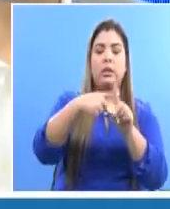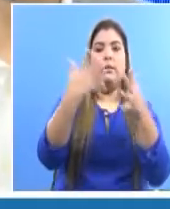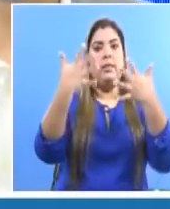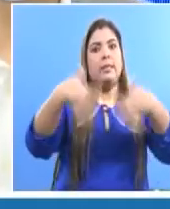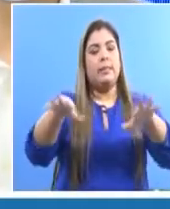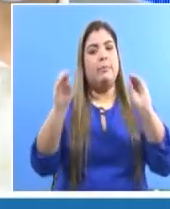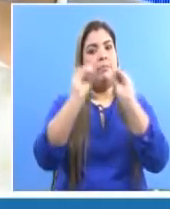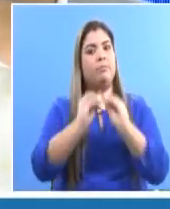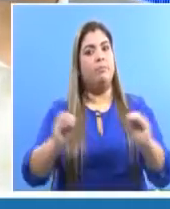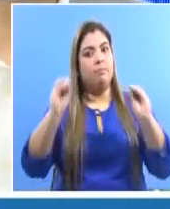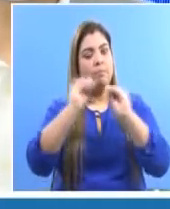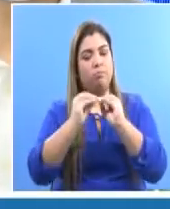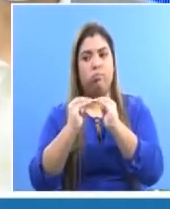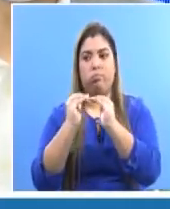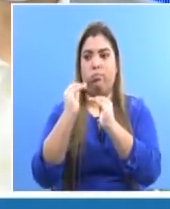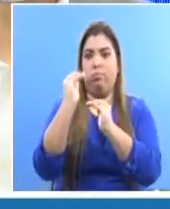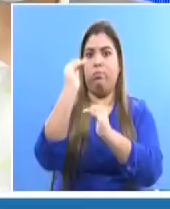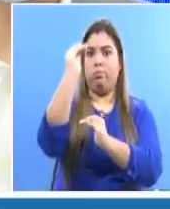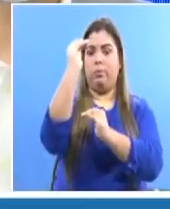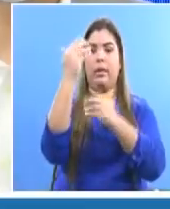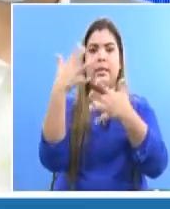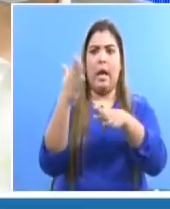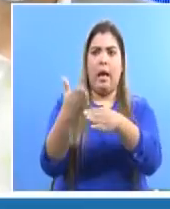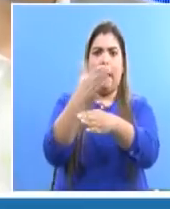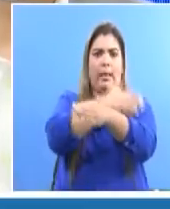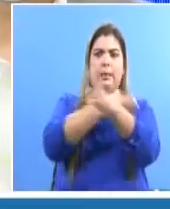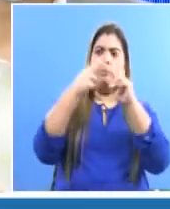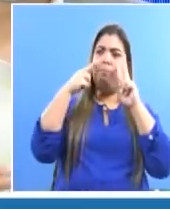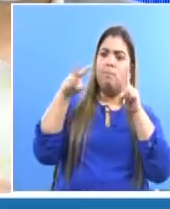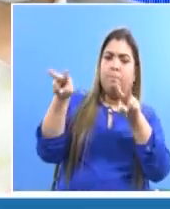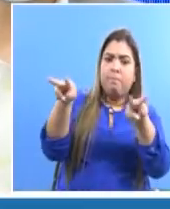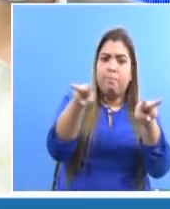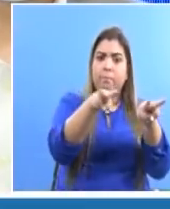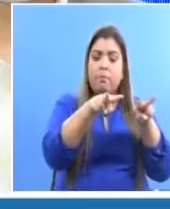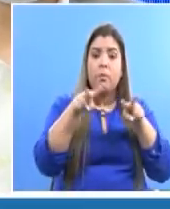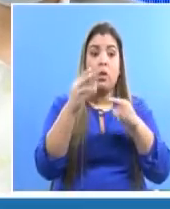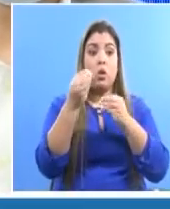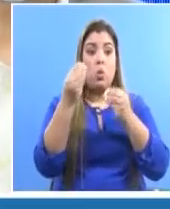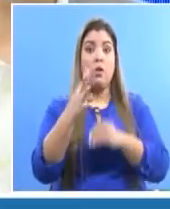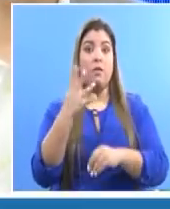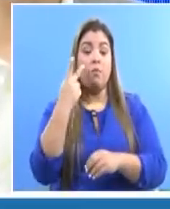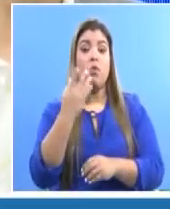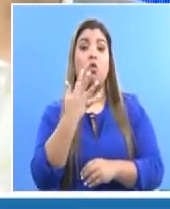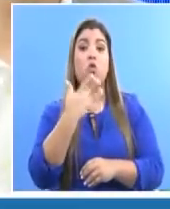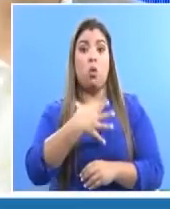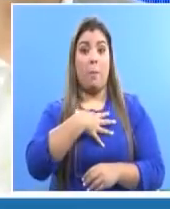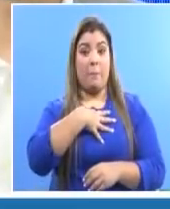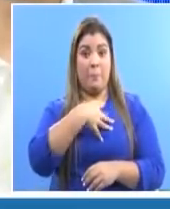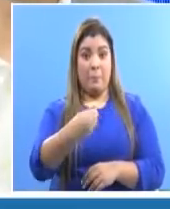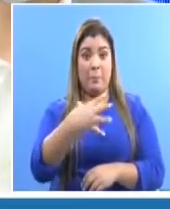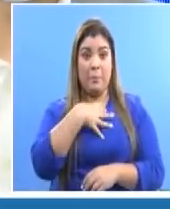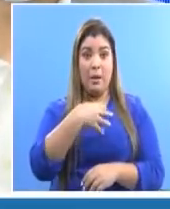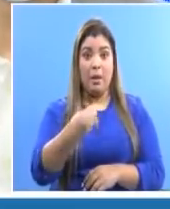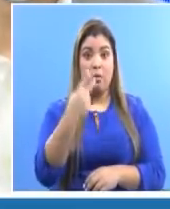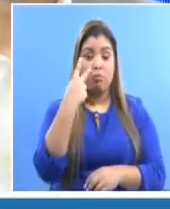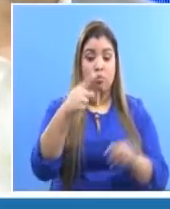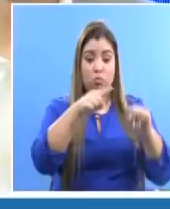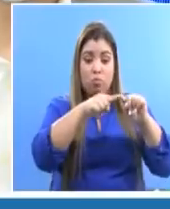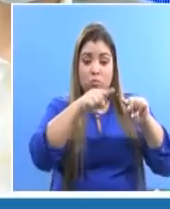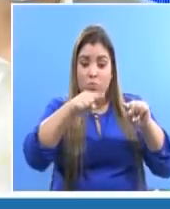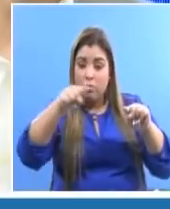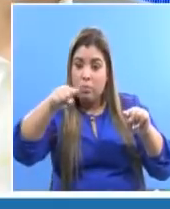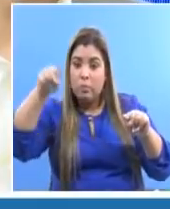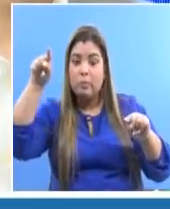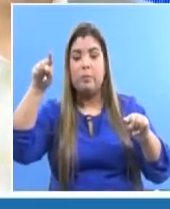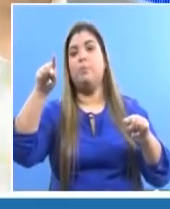mucho mayor de lo que veníamos observando. Cuando vemos la línea blanca que se observa,